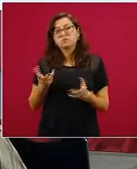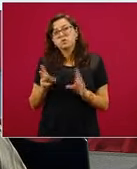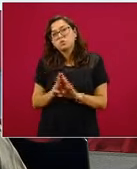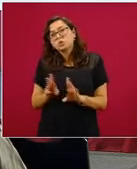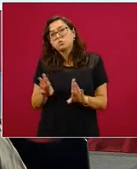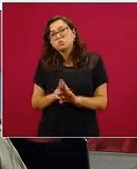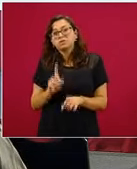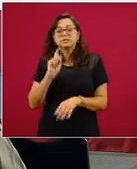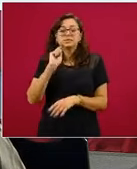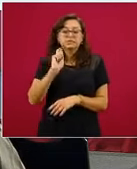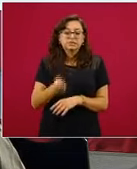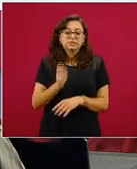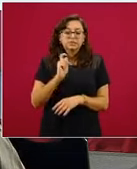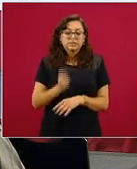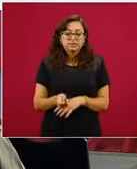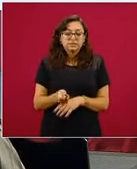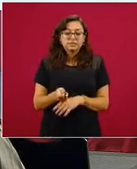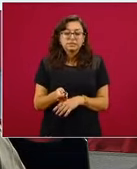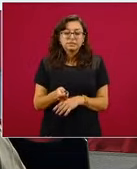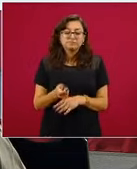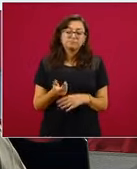tener alguna de las,